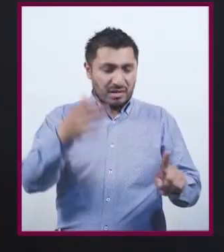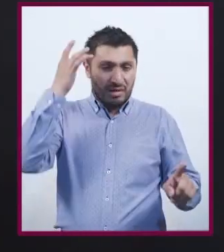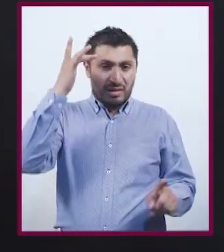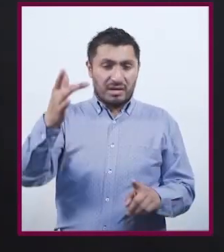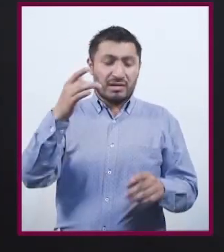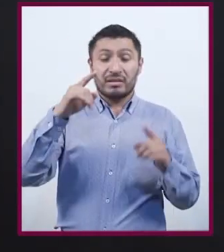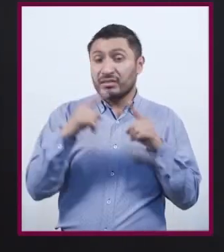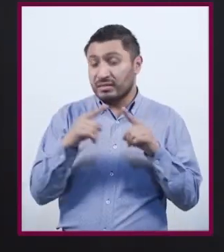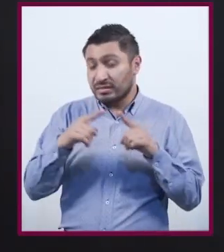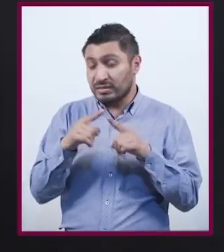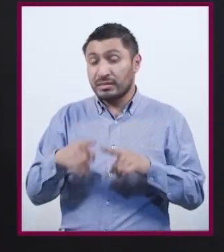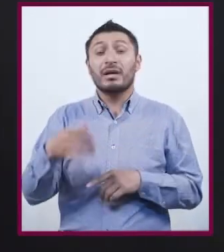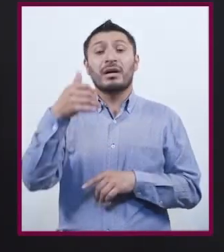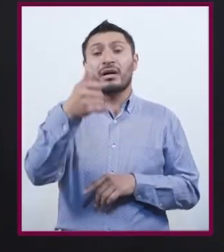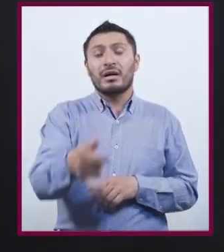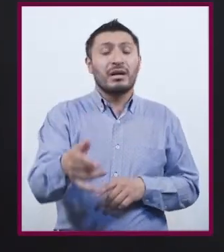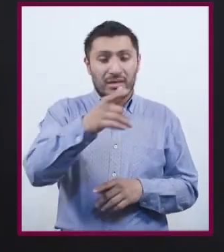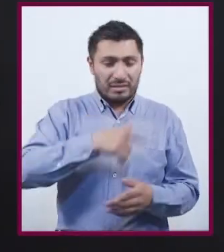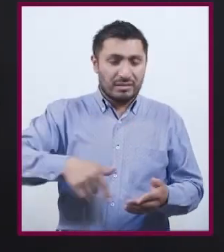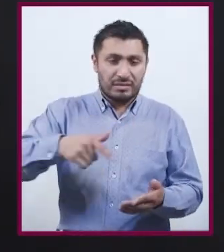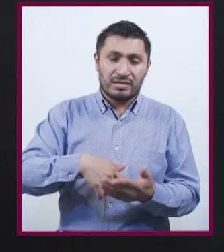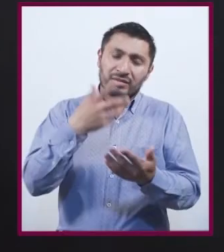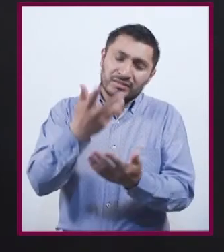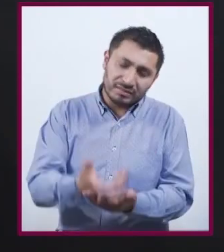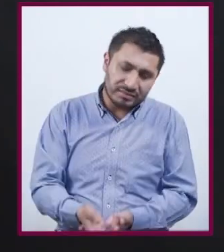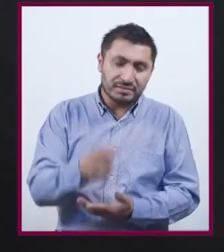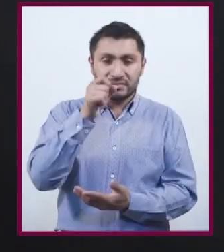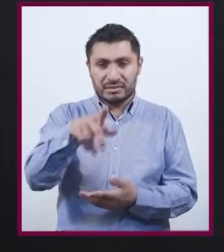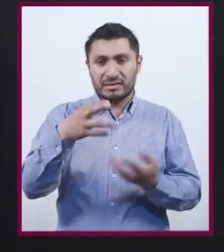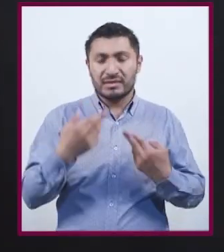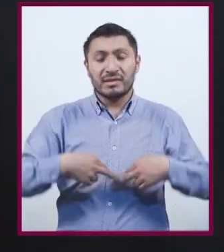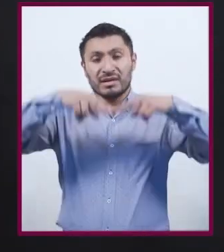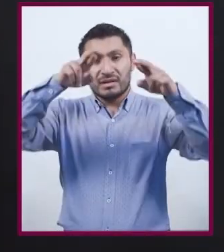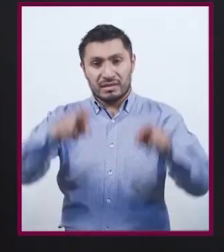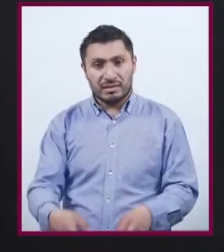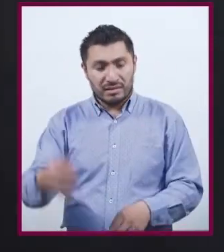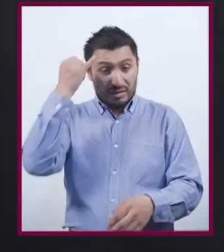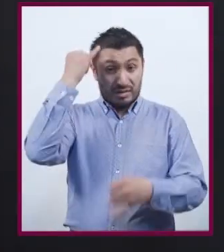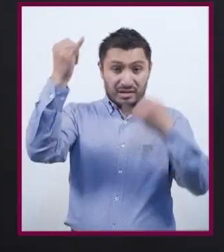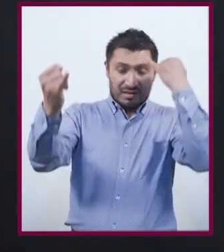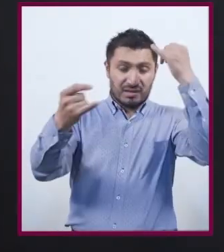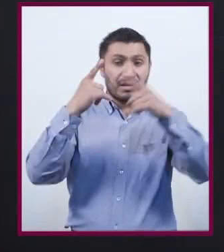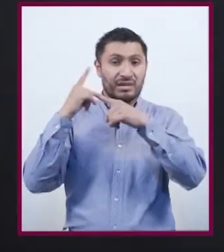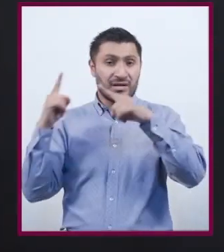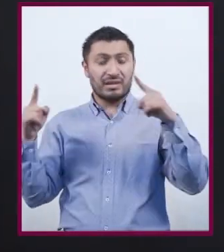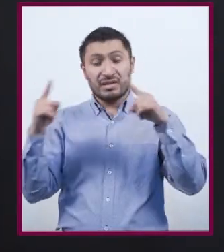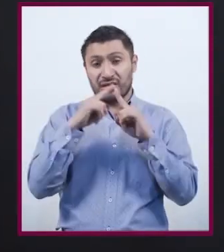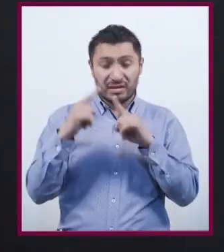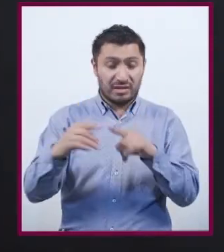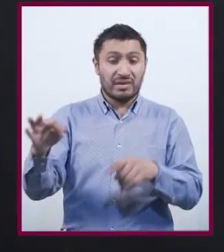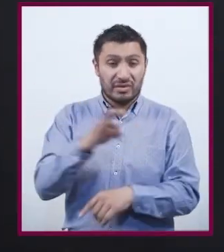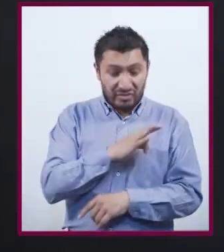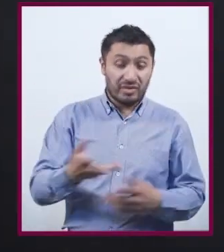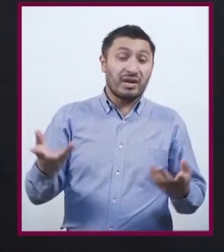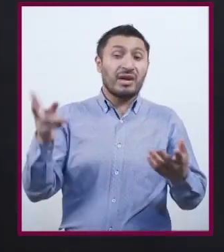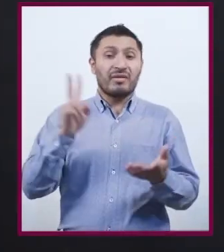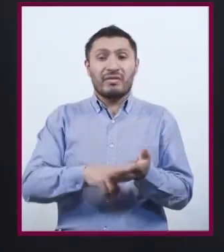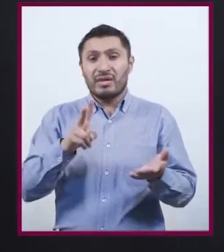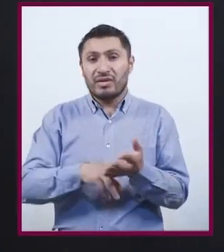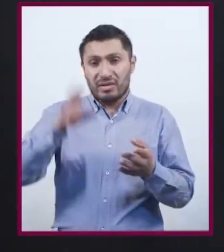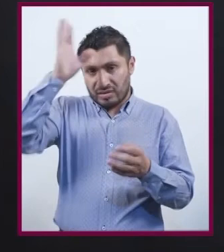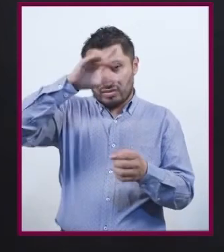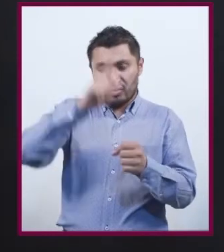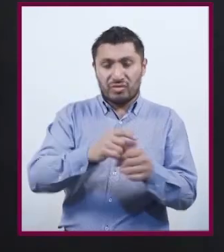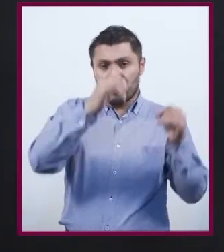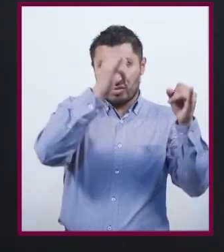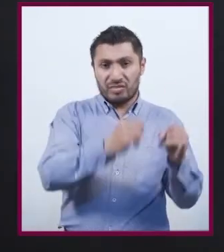además de ser lugares de reposo, se convirtieron en representaciones de ideologías, los valores y las culturas individuales y colectivas.